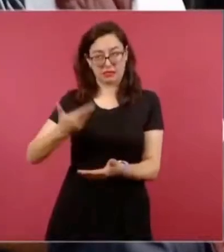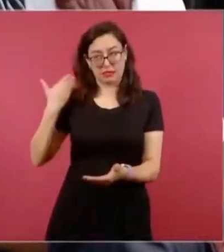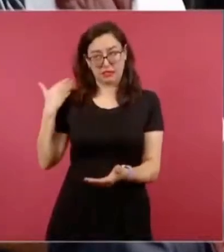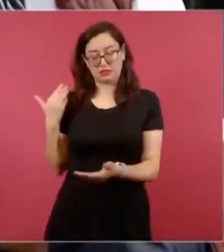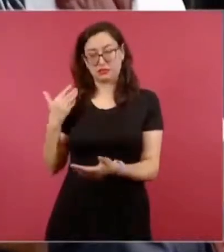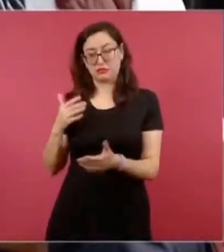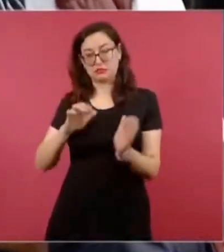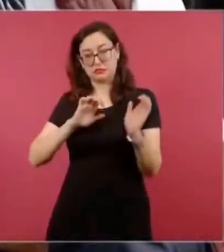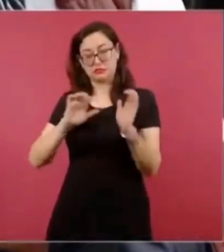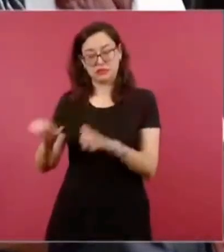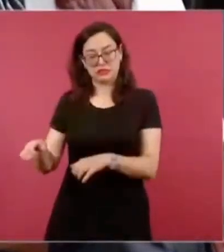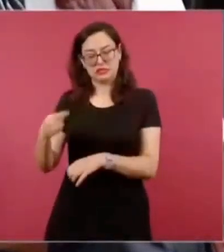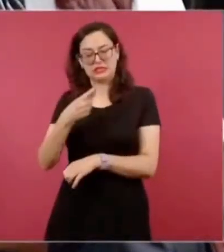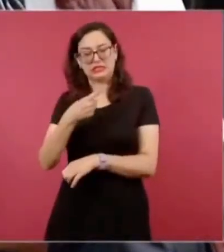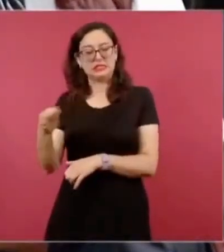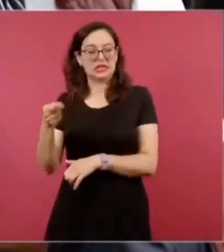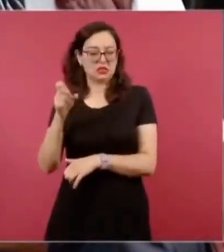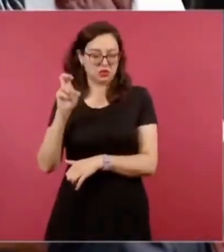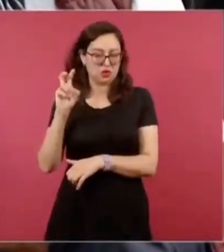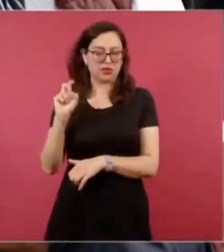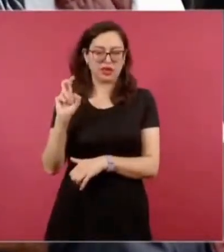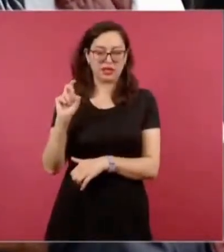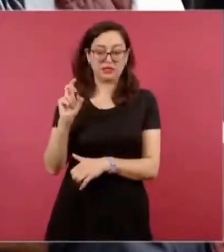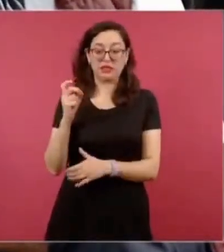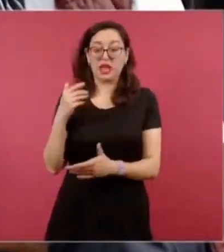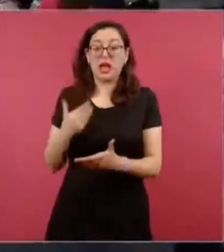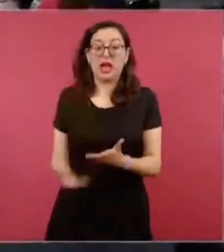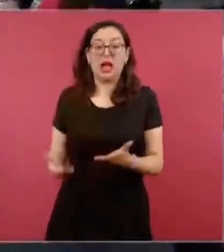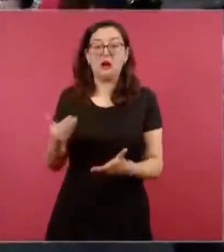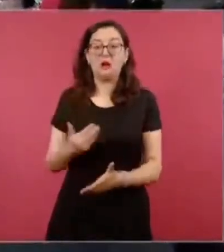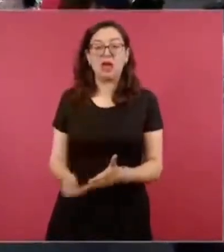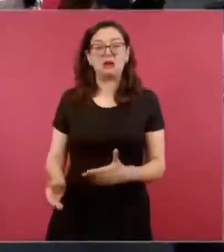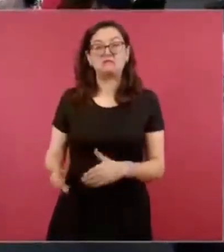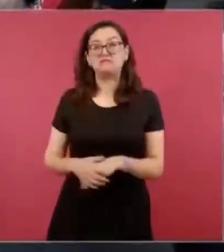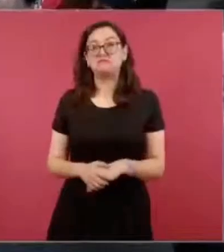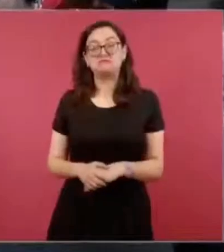empleados en general de la revista. Hoy quedan menos de 50.